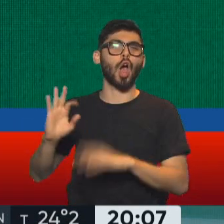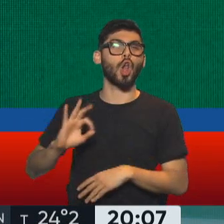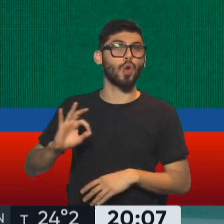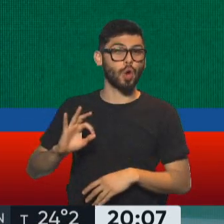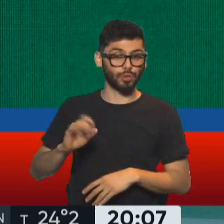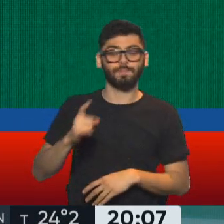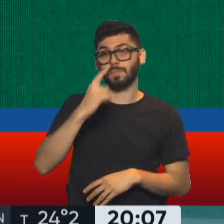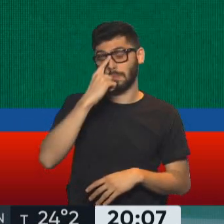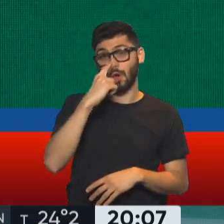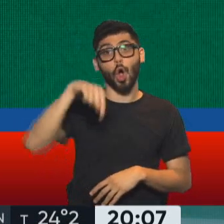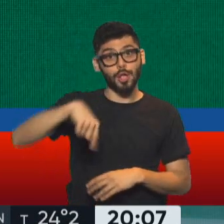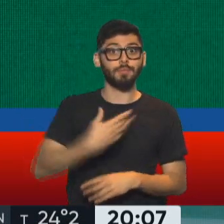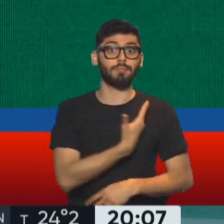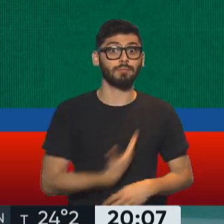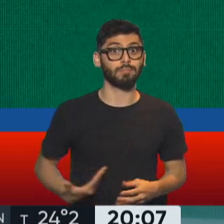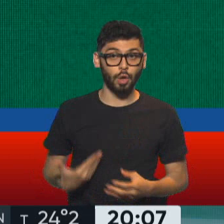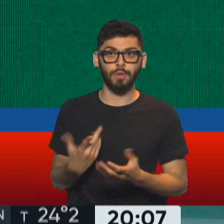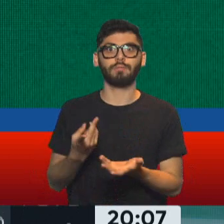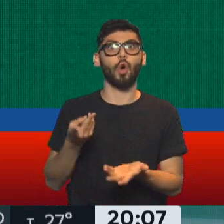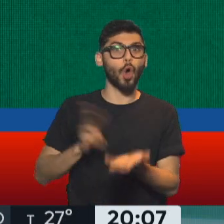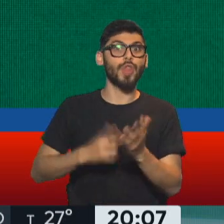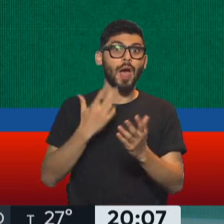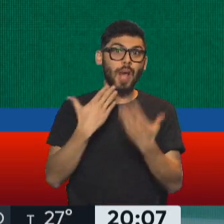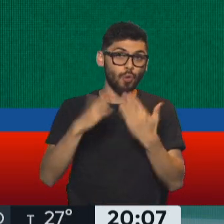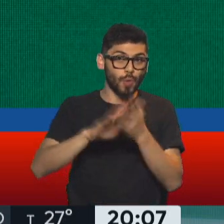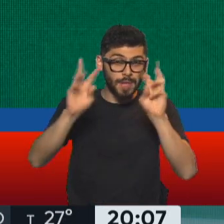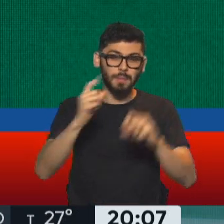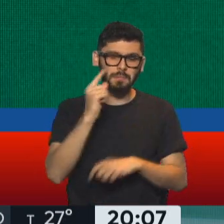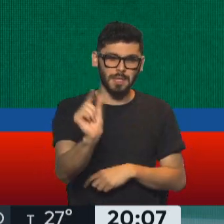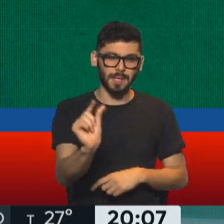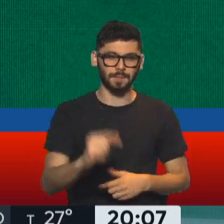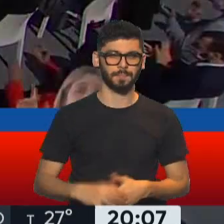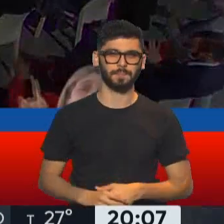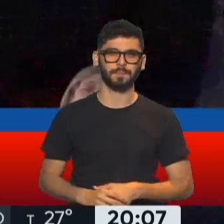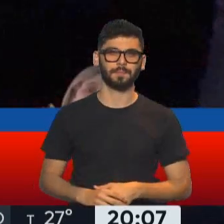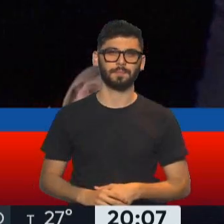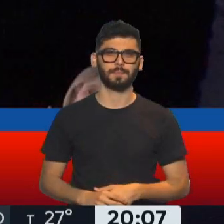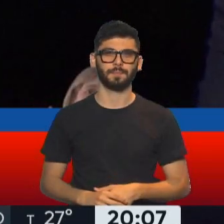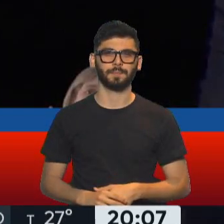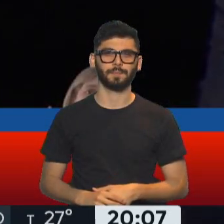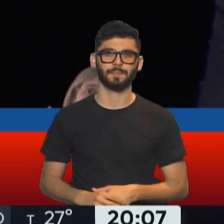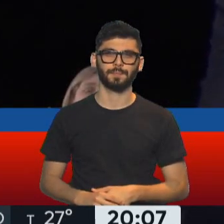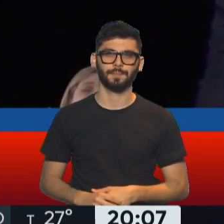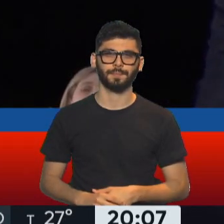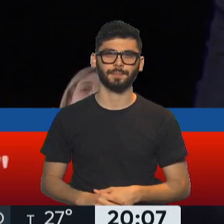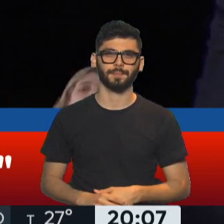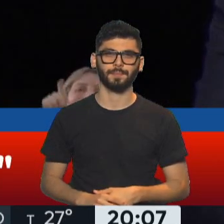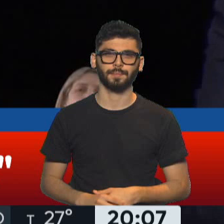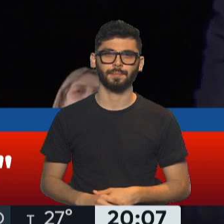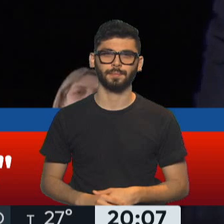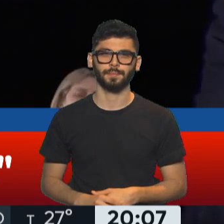Alberto Fernández volvió a referirse a este tema. Compartimos un fragmento. Leyeron mis